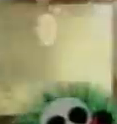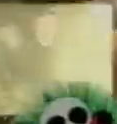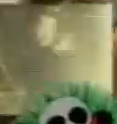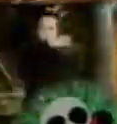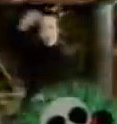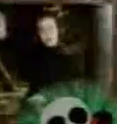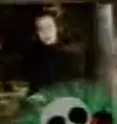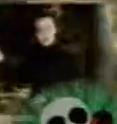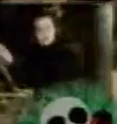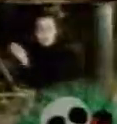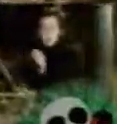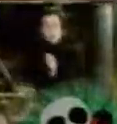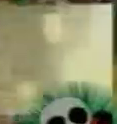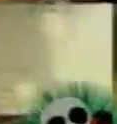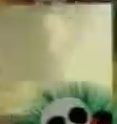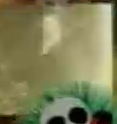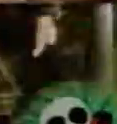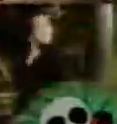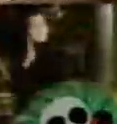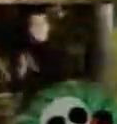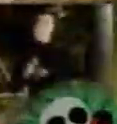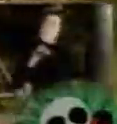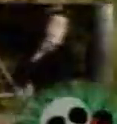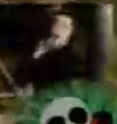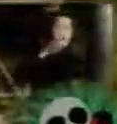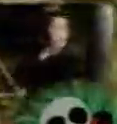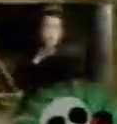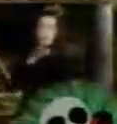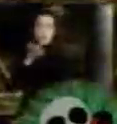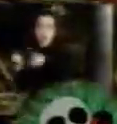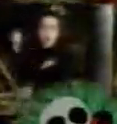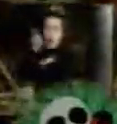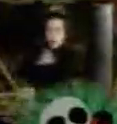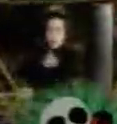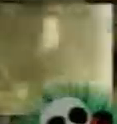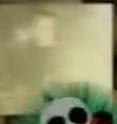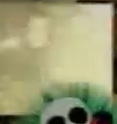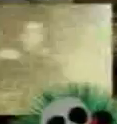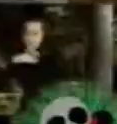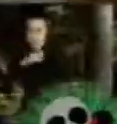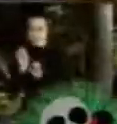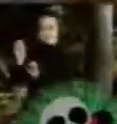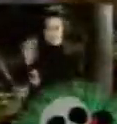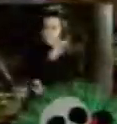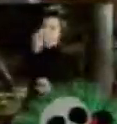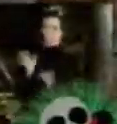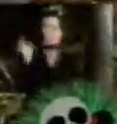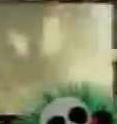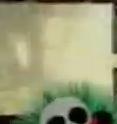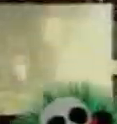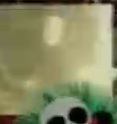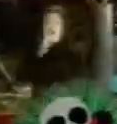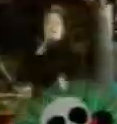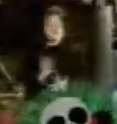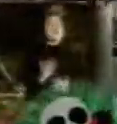prisión. Te pido que no vuelvas nunca más a negarles el poder pasar, que con su